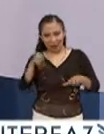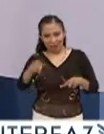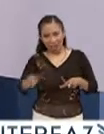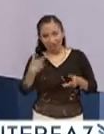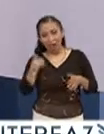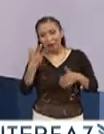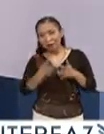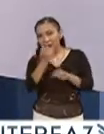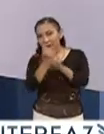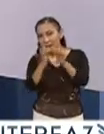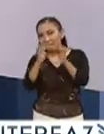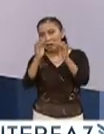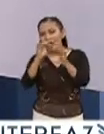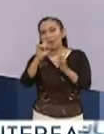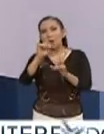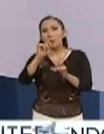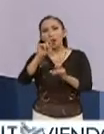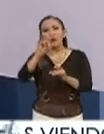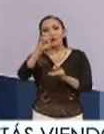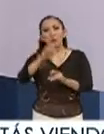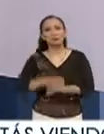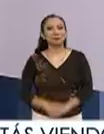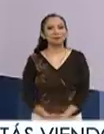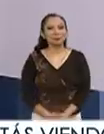este siguiente enlace hasta Sao Paulo.